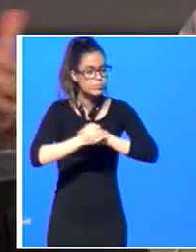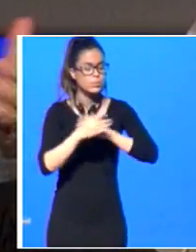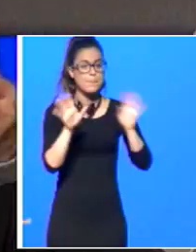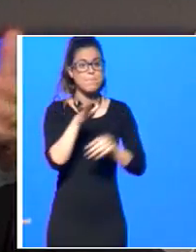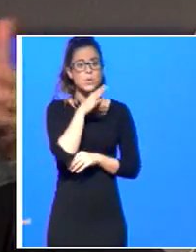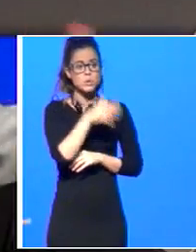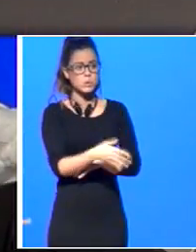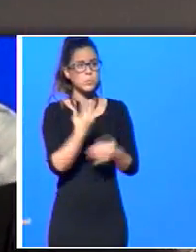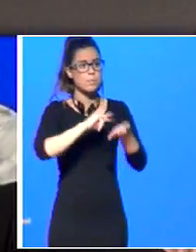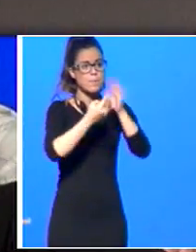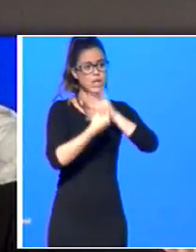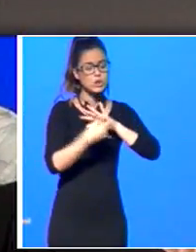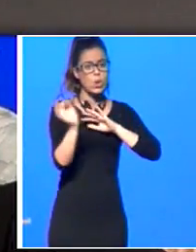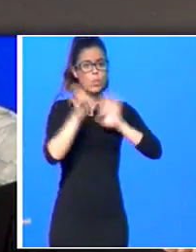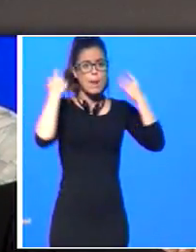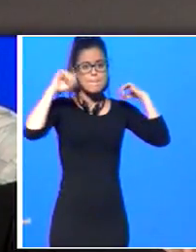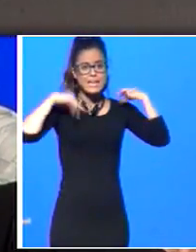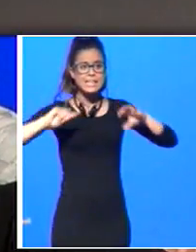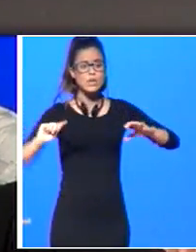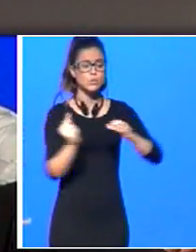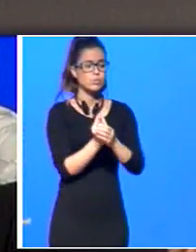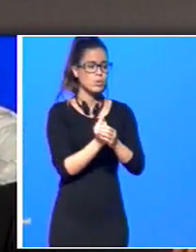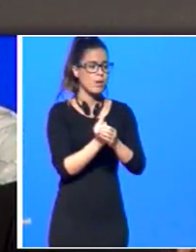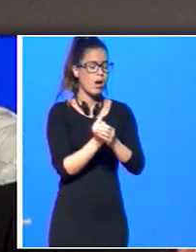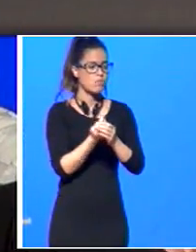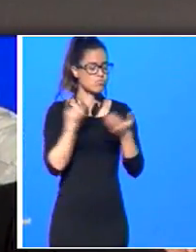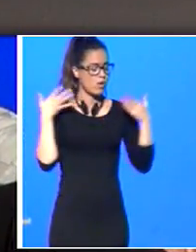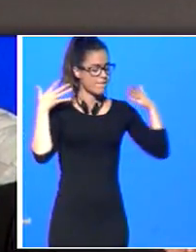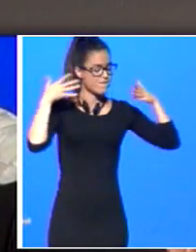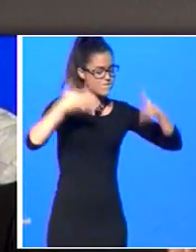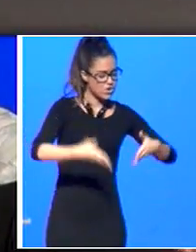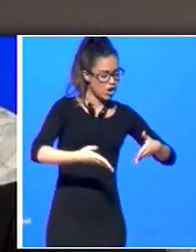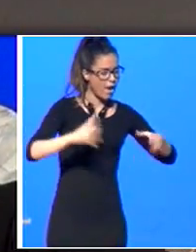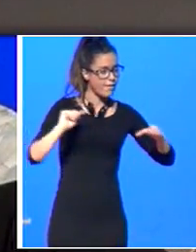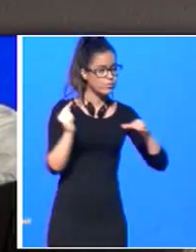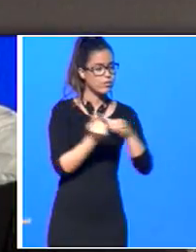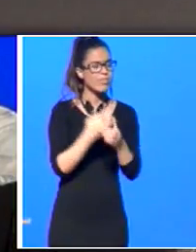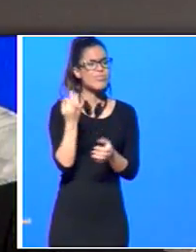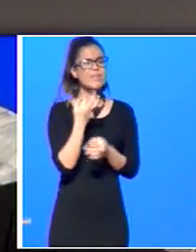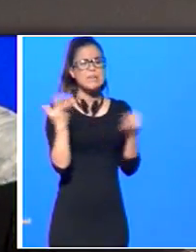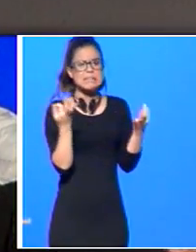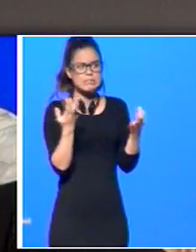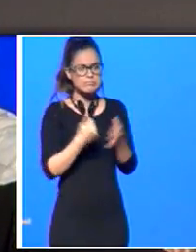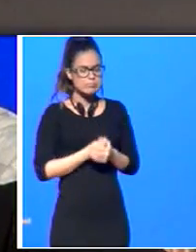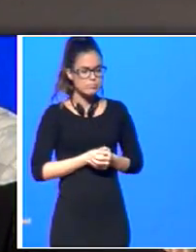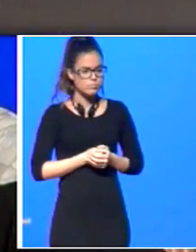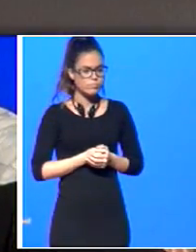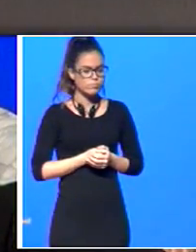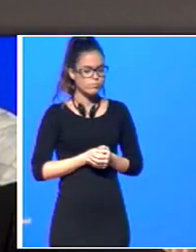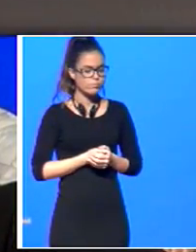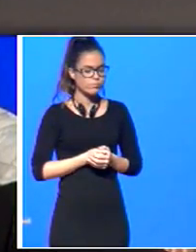una práctica inclusiva, un enfoque inclusivo de la educación, debe pretender, de alguna manera,